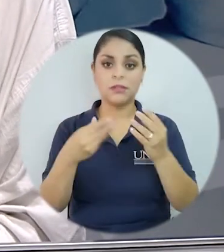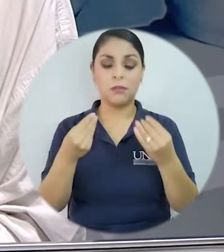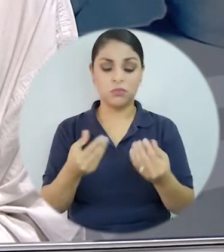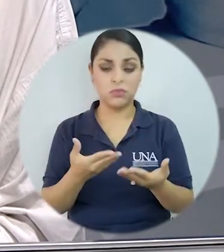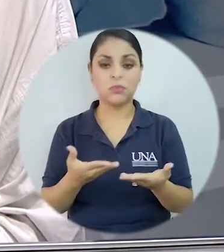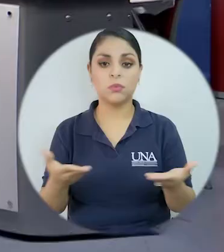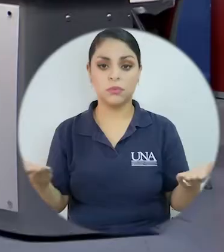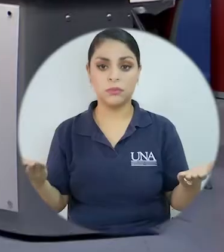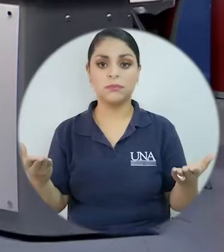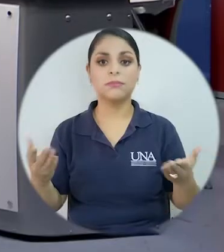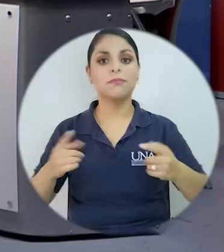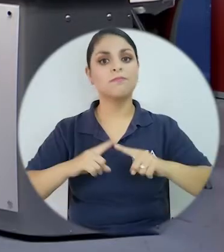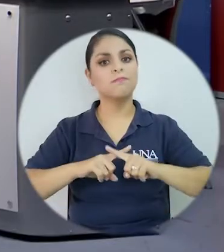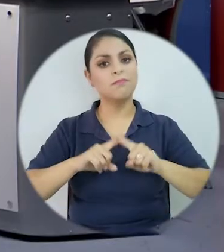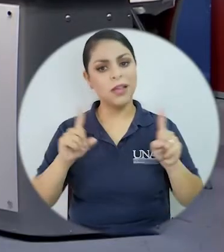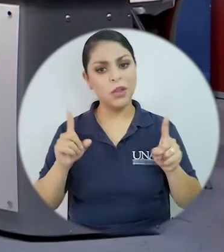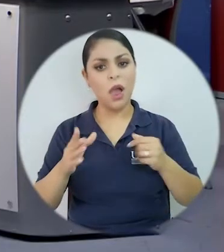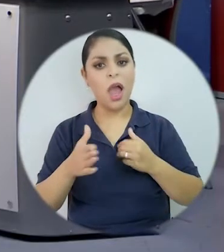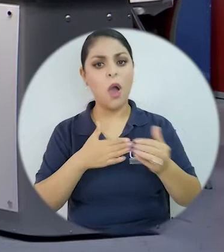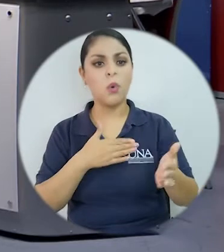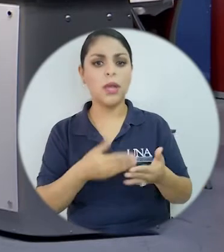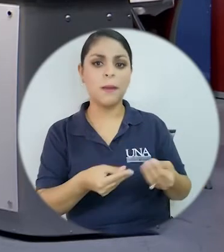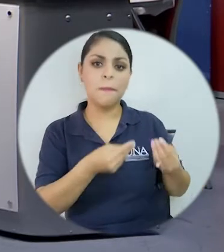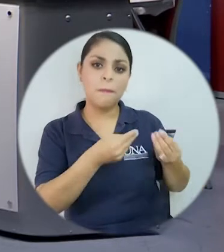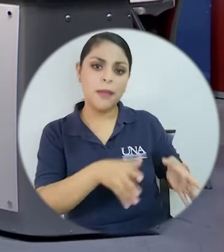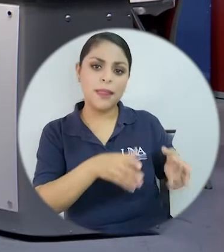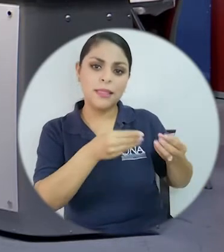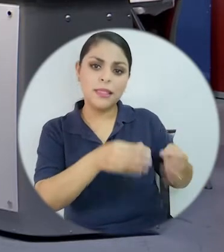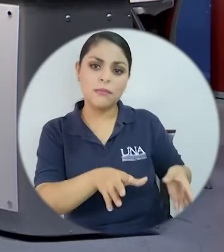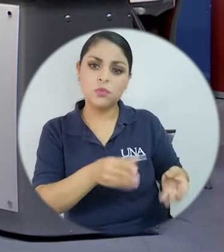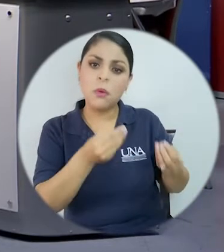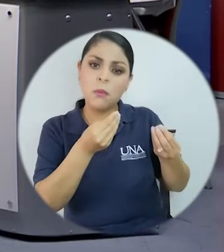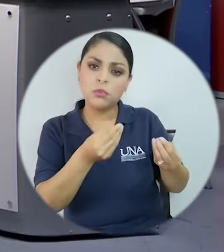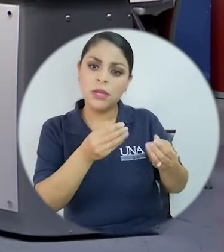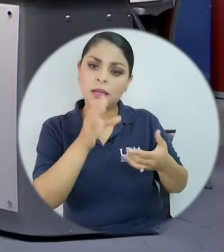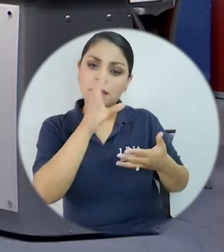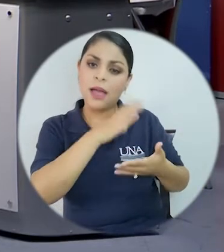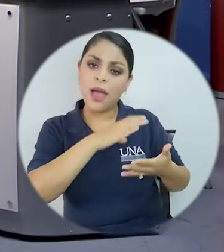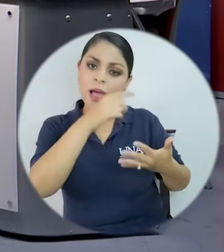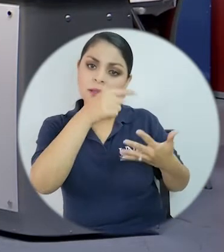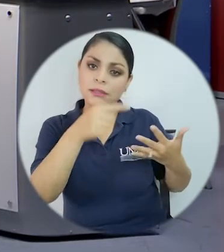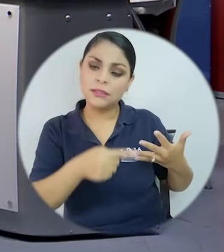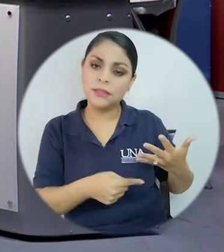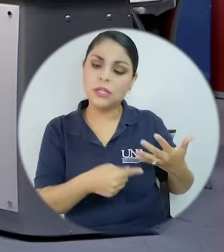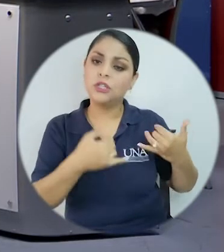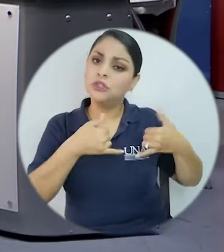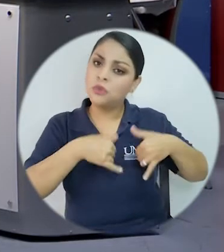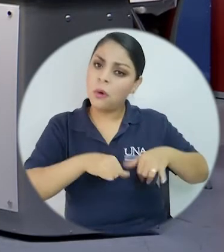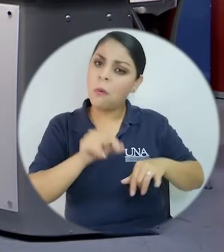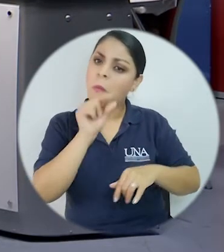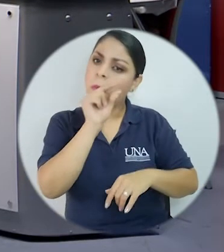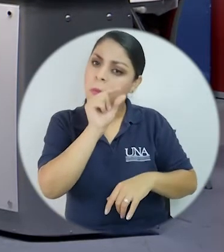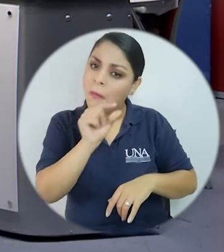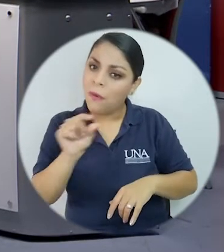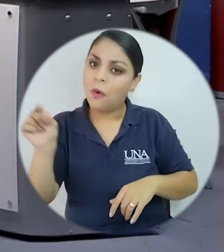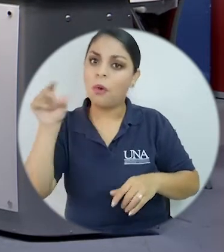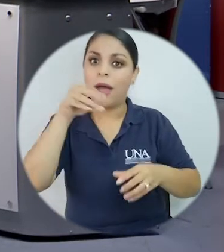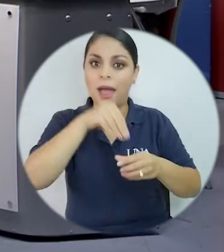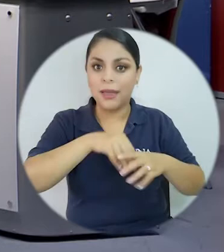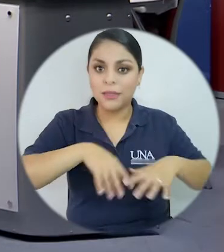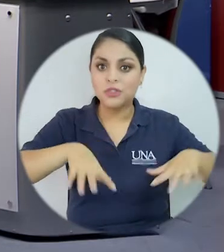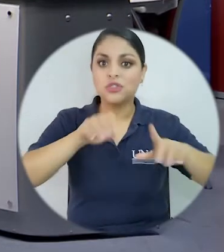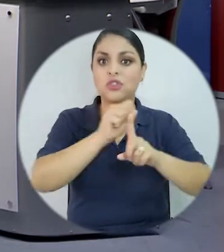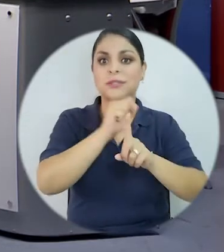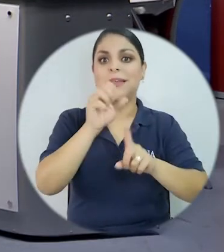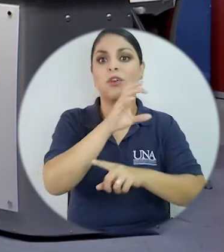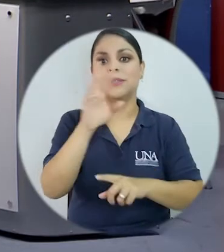Sí. Sin embargo, aunque hemos perdido muchas de esas características, están como un sustrato todavía en la población costarricense. Sí, claro.